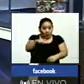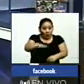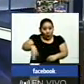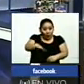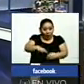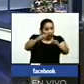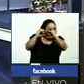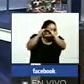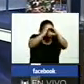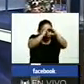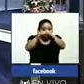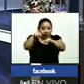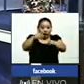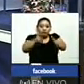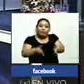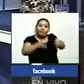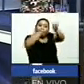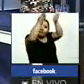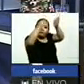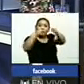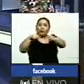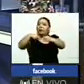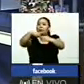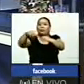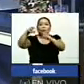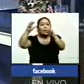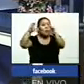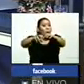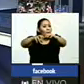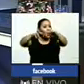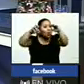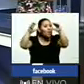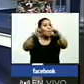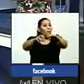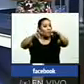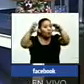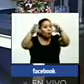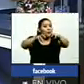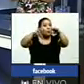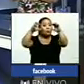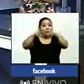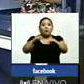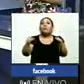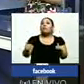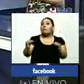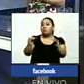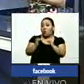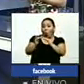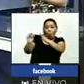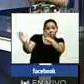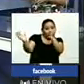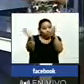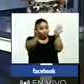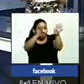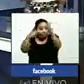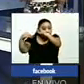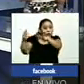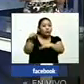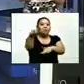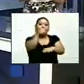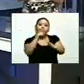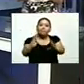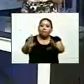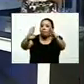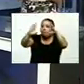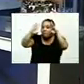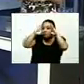nos encontramos, en el edificio Bicentenario, en las afueras, pues es una fuerte lluvia la que se ha registrado, también con fuertes vientos, así que